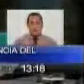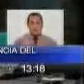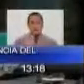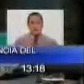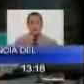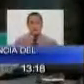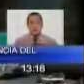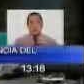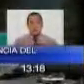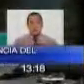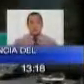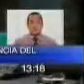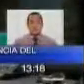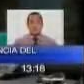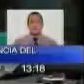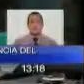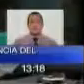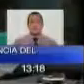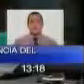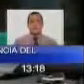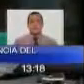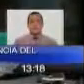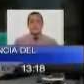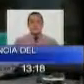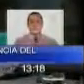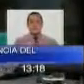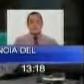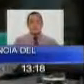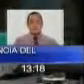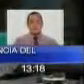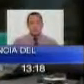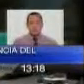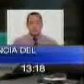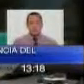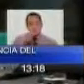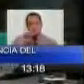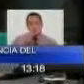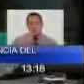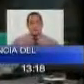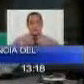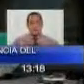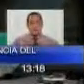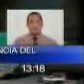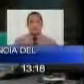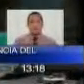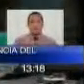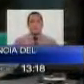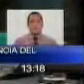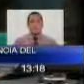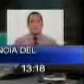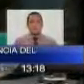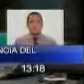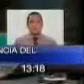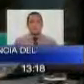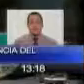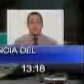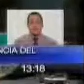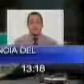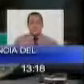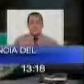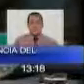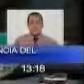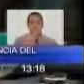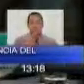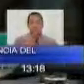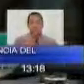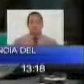legales, jurídicas, para la defensa del Estado peruano ante la Corte Interamericana. Esta defensa y